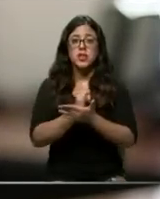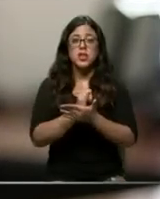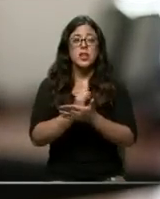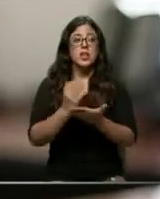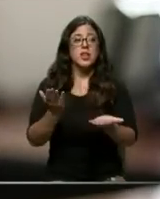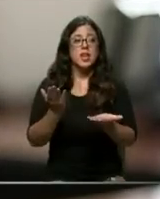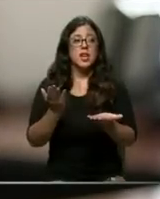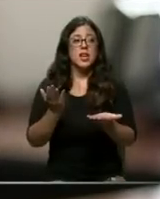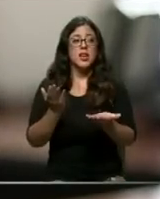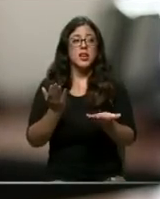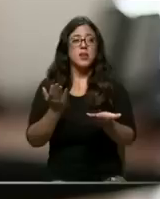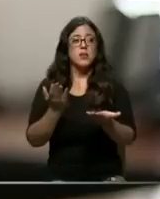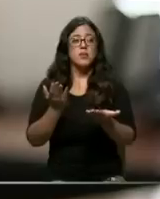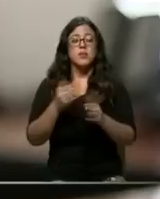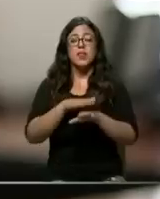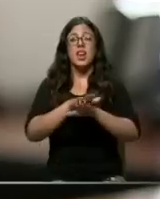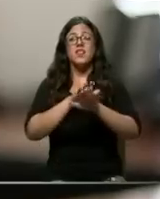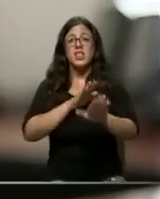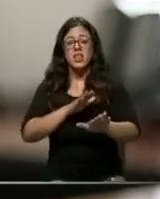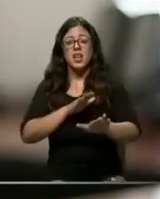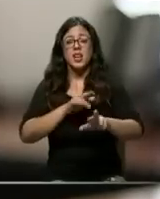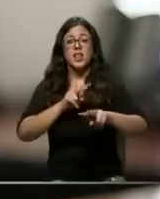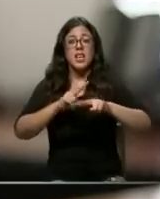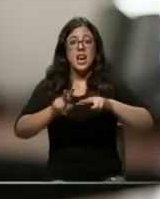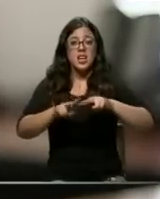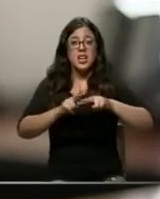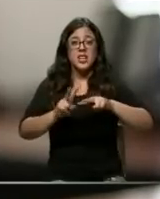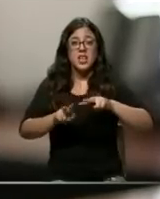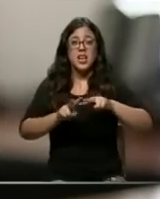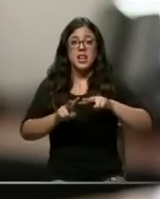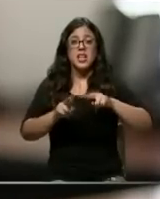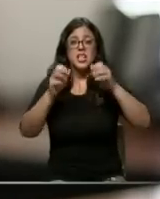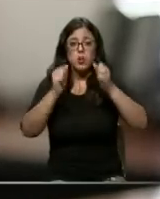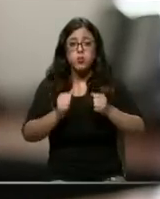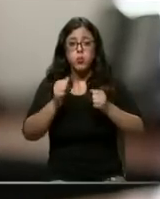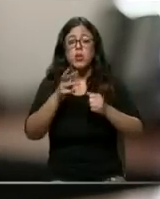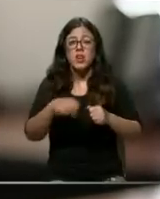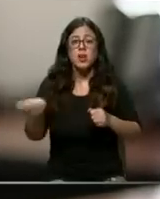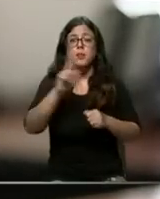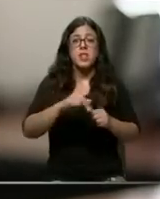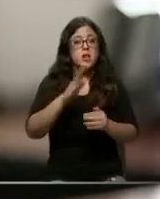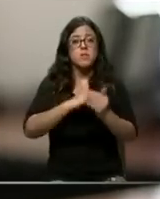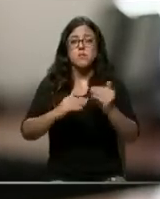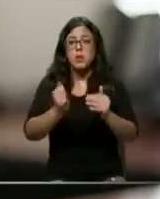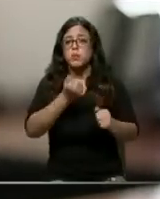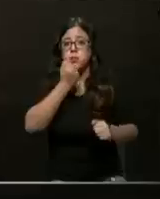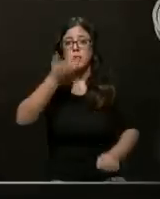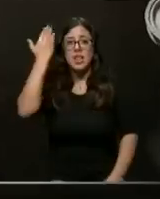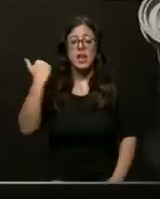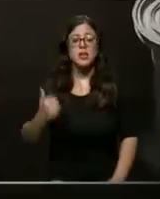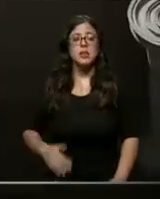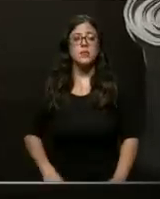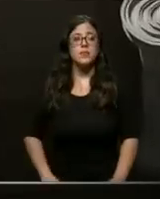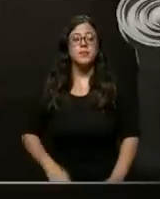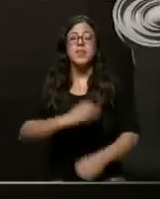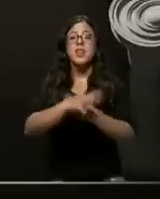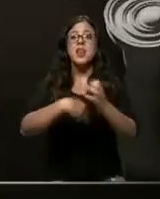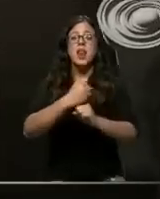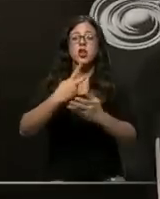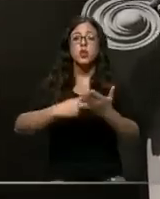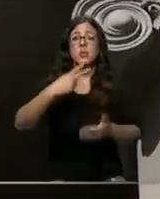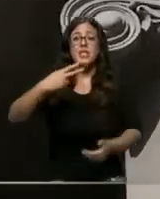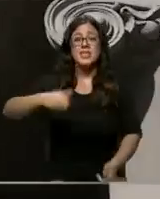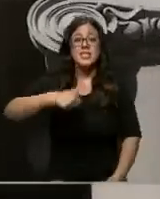aciertos y por sobre todo evitar, corregir e impedir que se puedan volver a cometer los mismos errores que en aquel entonces. En